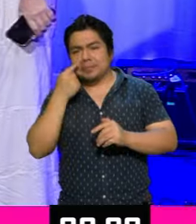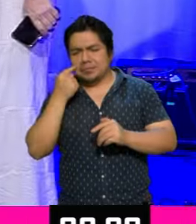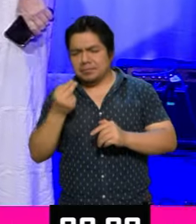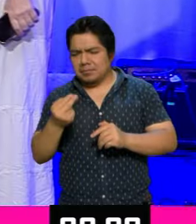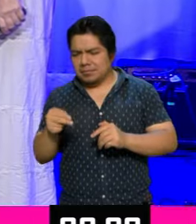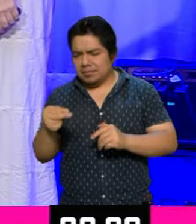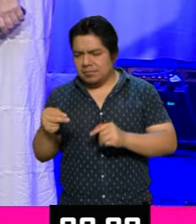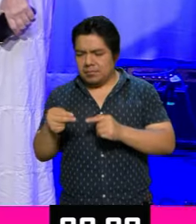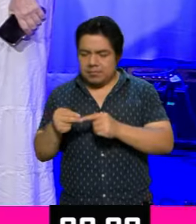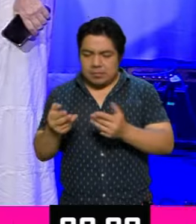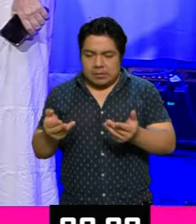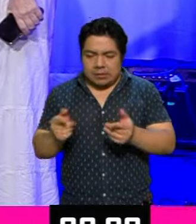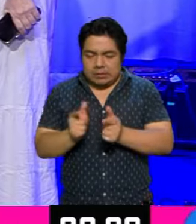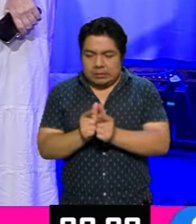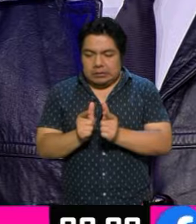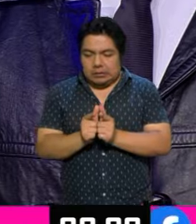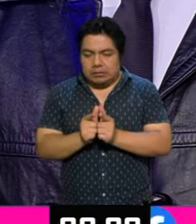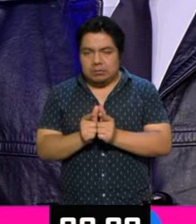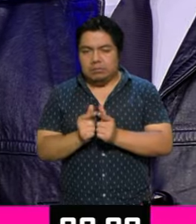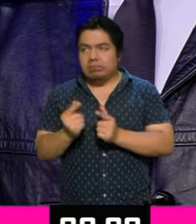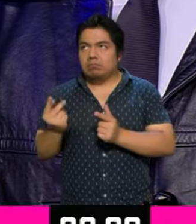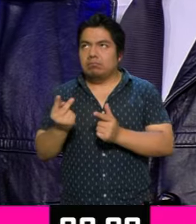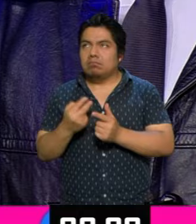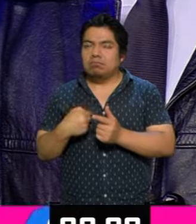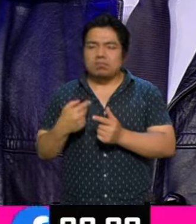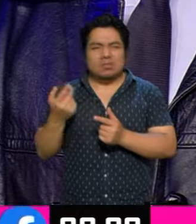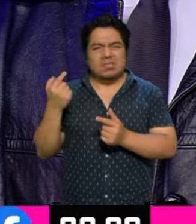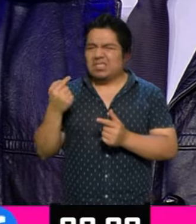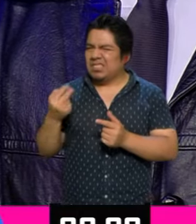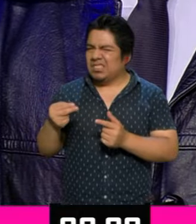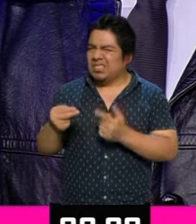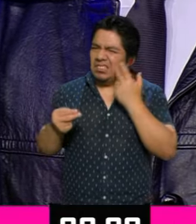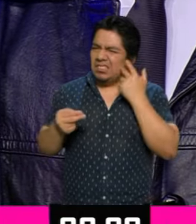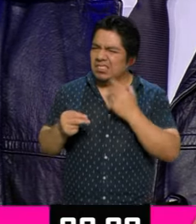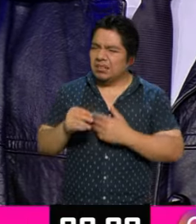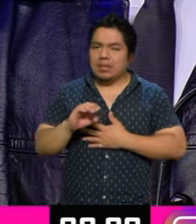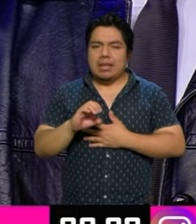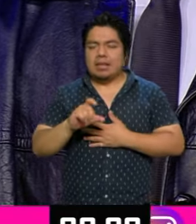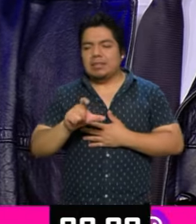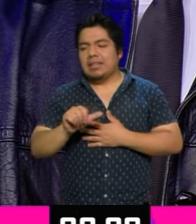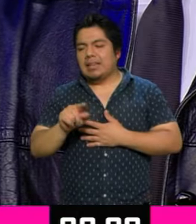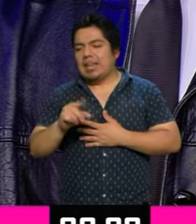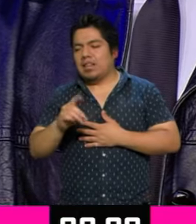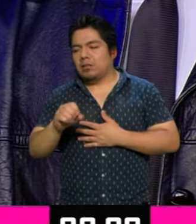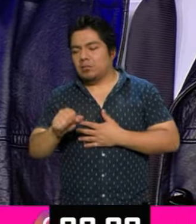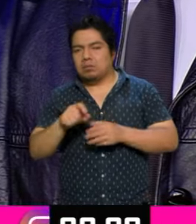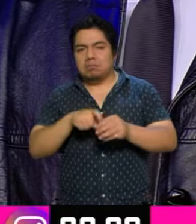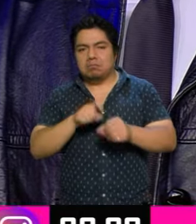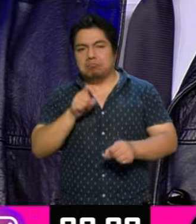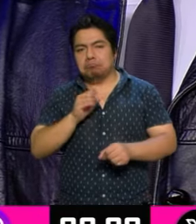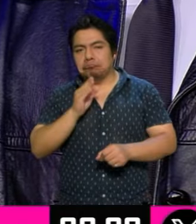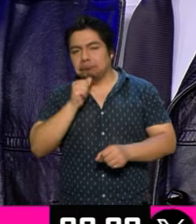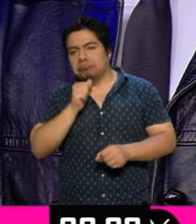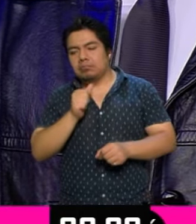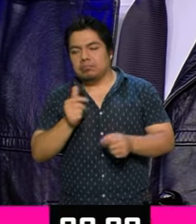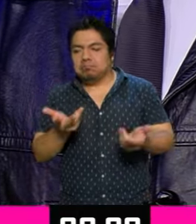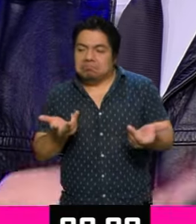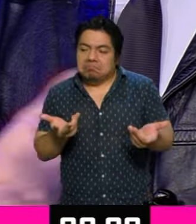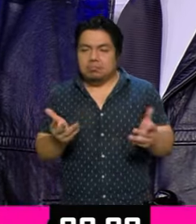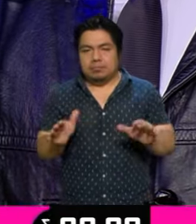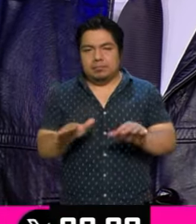nombre, íbamos a ser, ¿cómo íbamos a ser? Exiliados, pero pues ya no se podía, entonces dijimos, pues ¿por qué